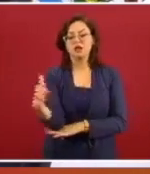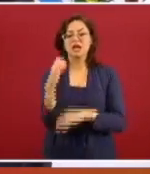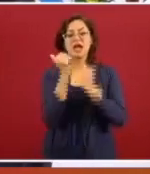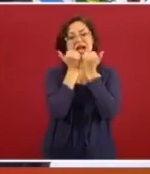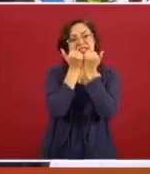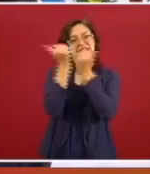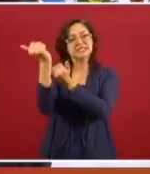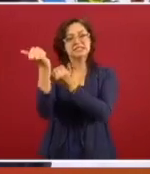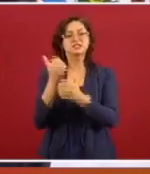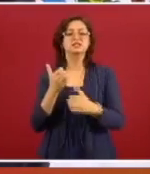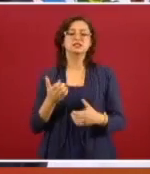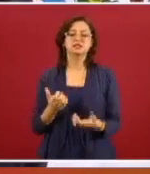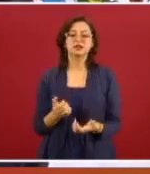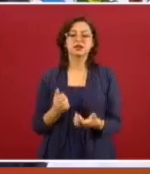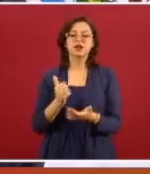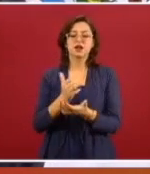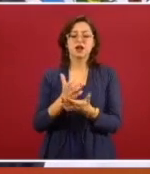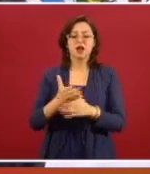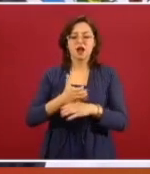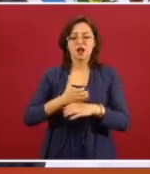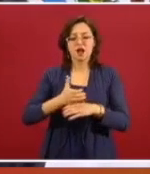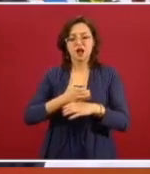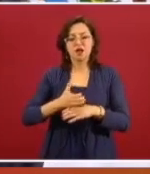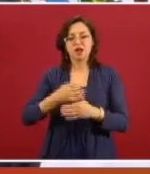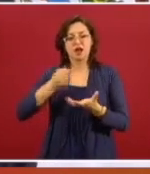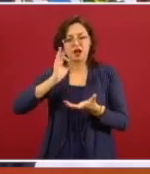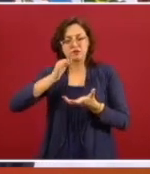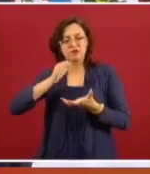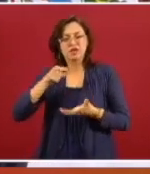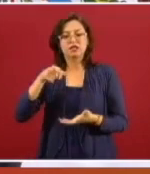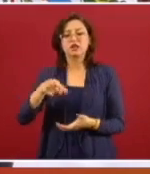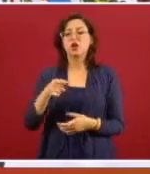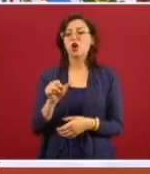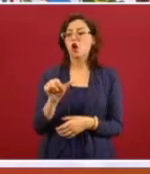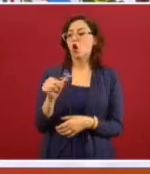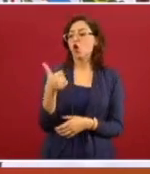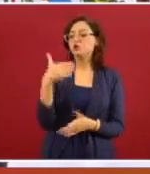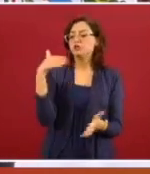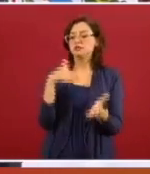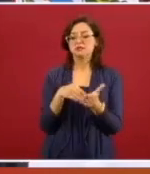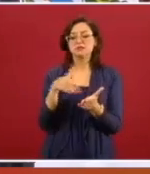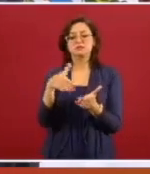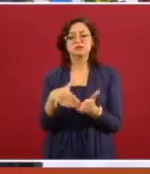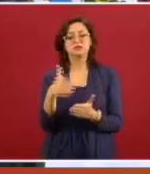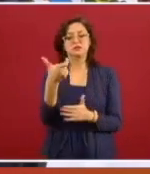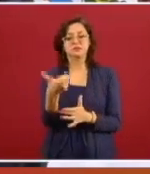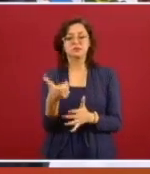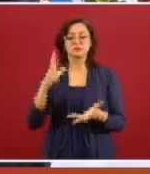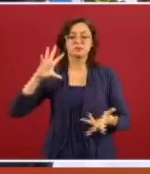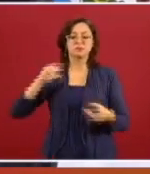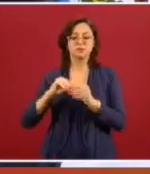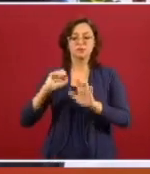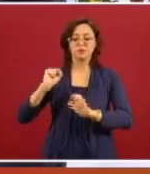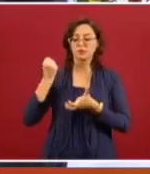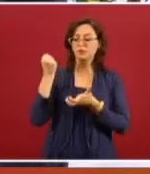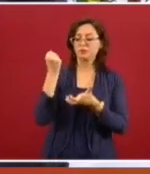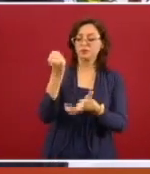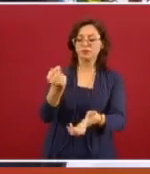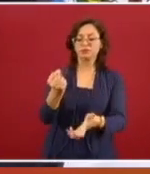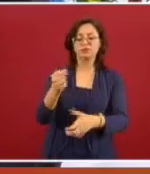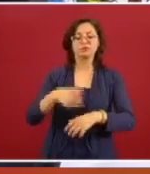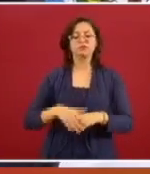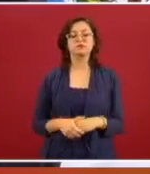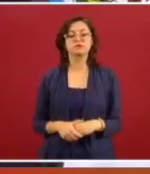café, con una inversión de 11,000 millones de pesos. Reciben